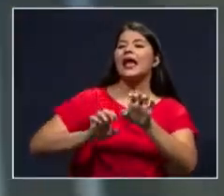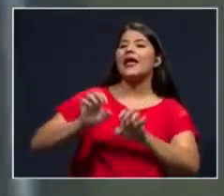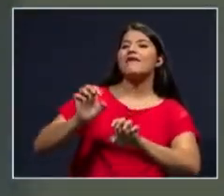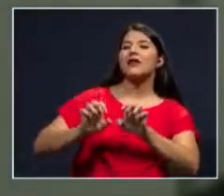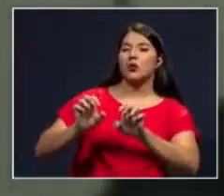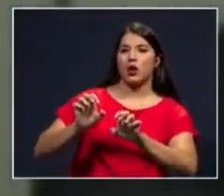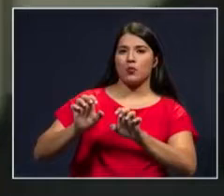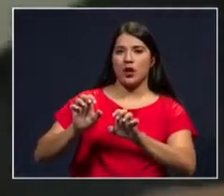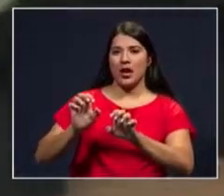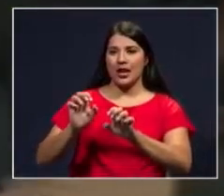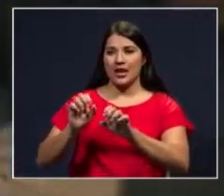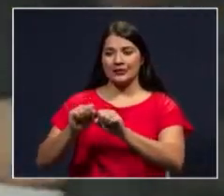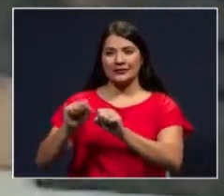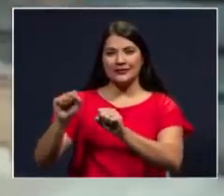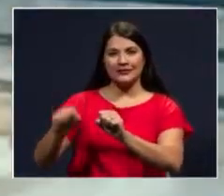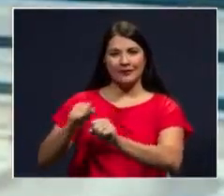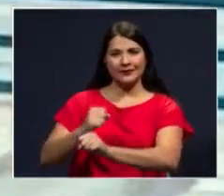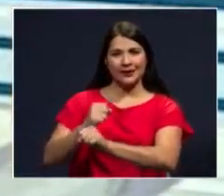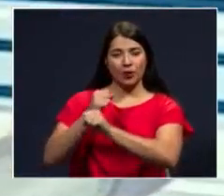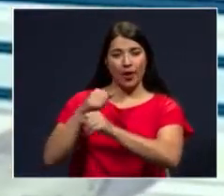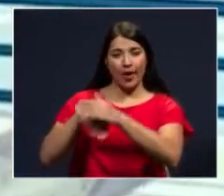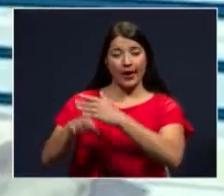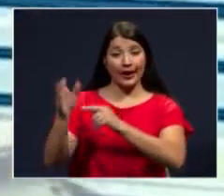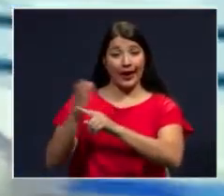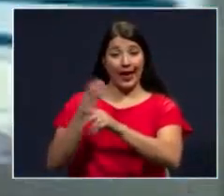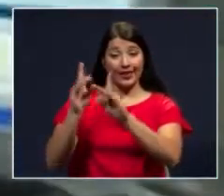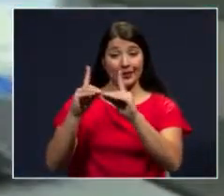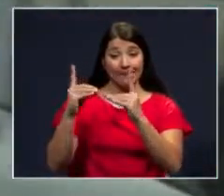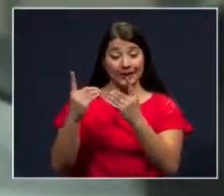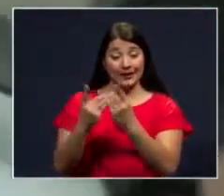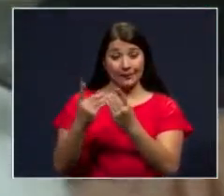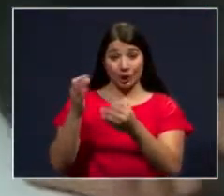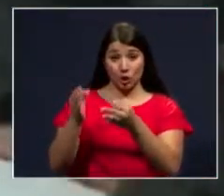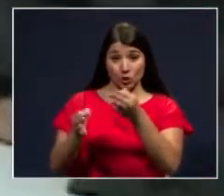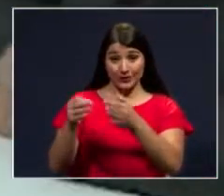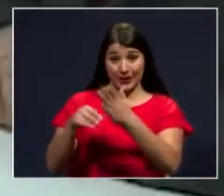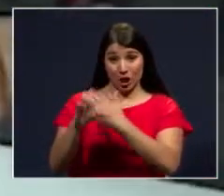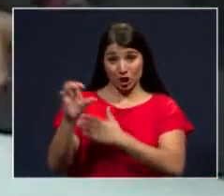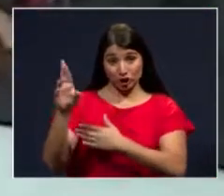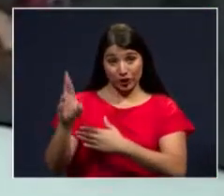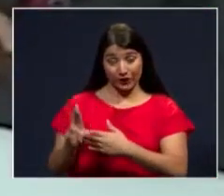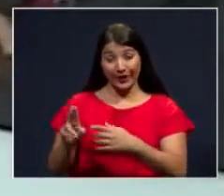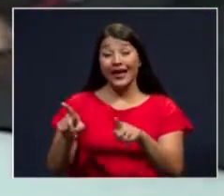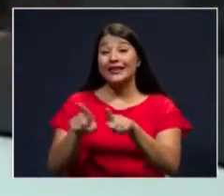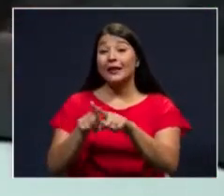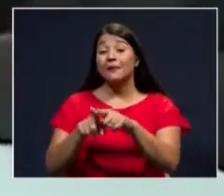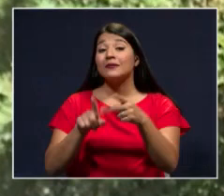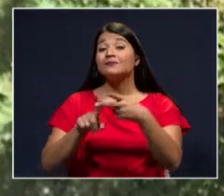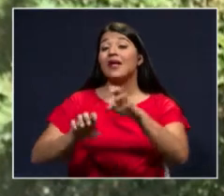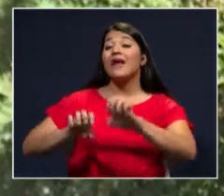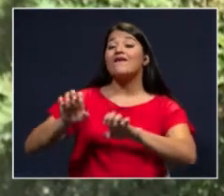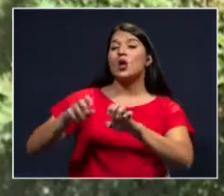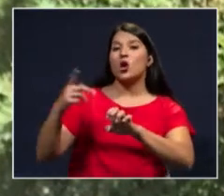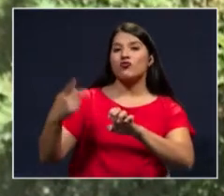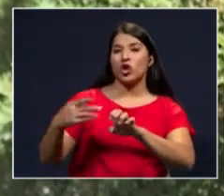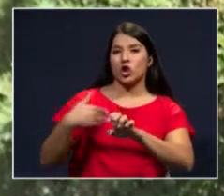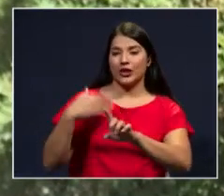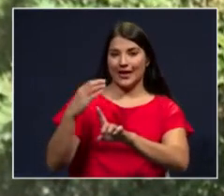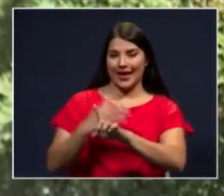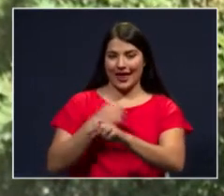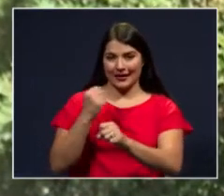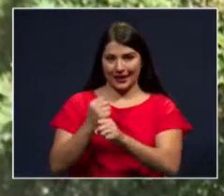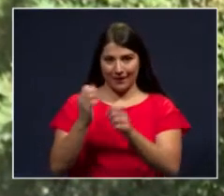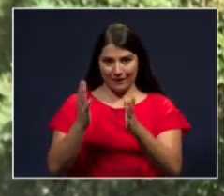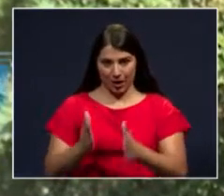de seguridad en cada uno de los despachos judiciales del país y que se evalúe además el riesgo que corren los funcionarios. Deber del